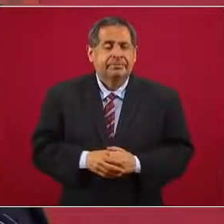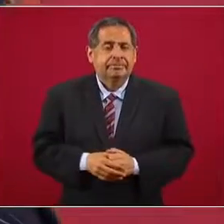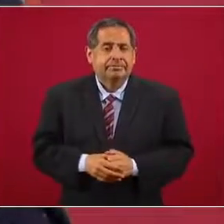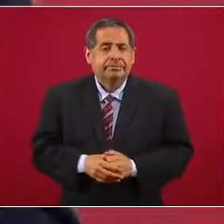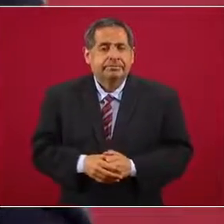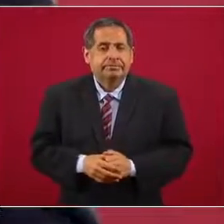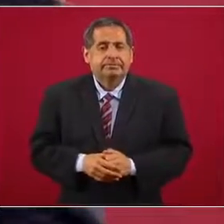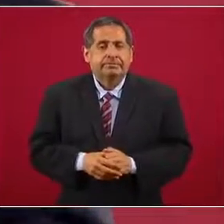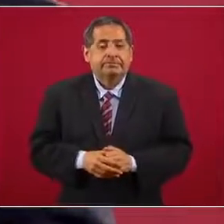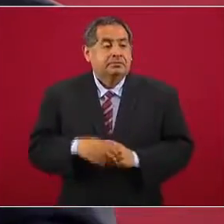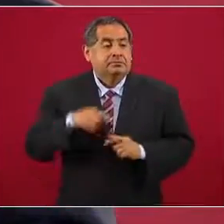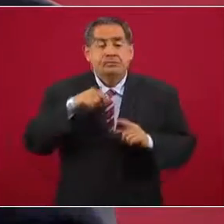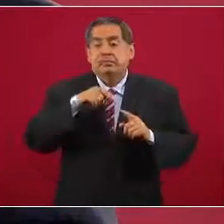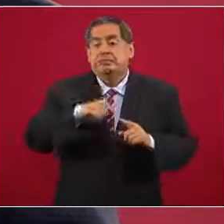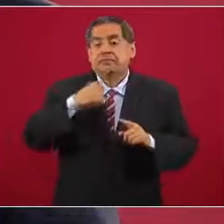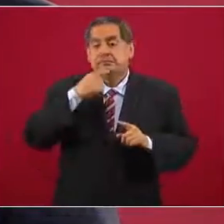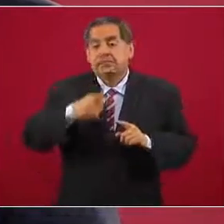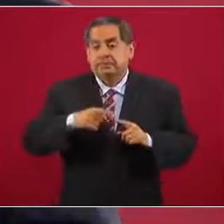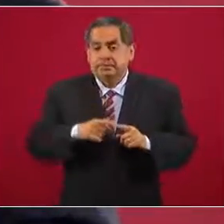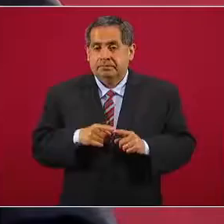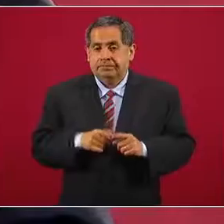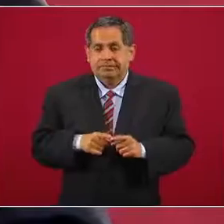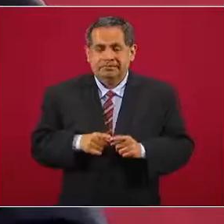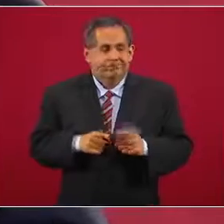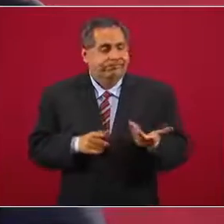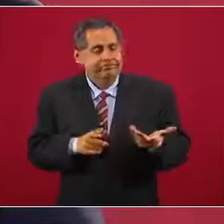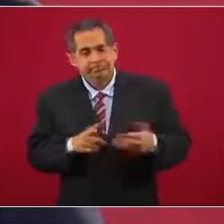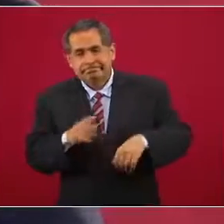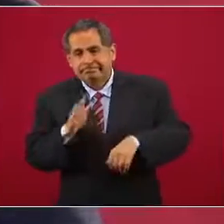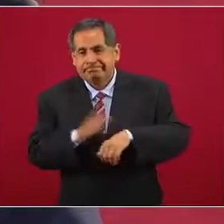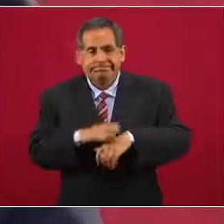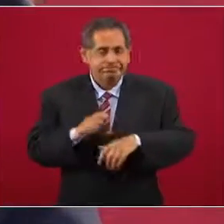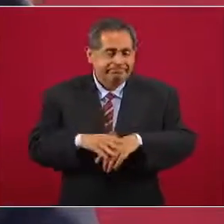y le dice, oye,